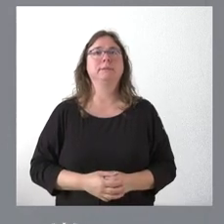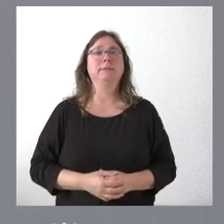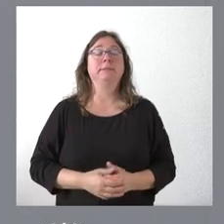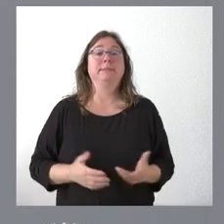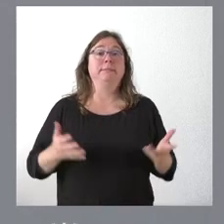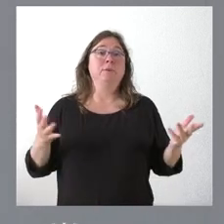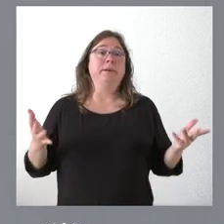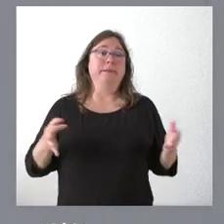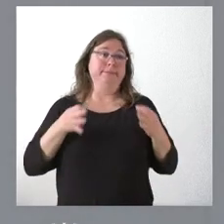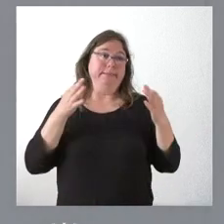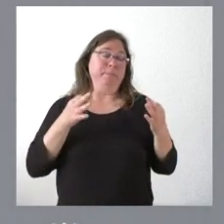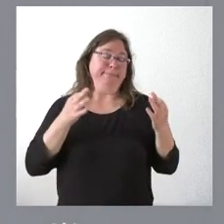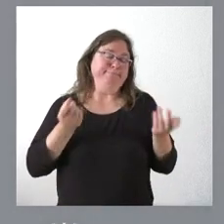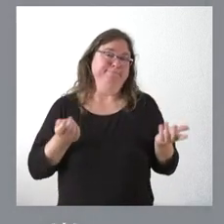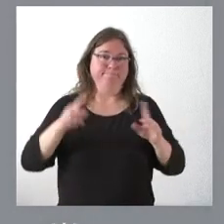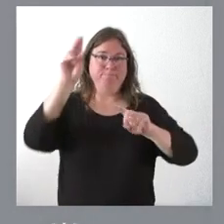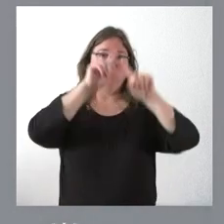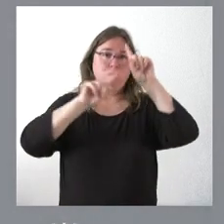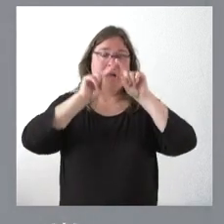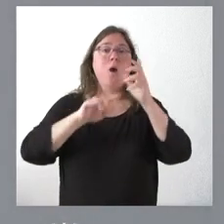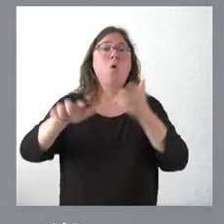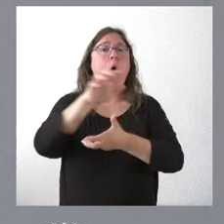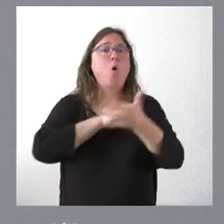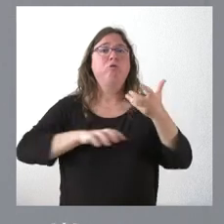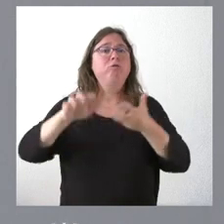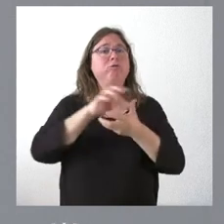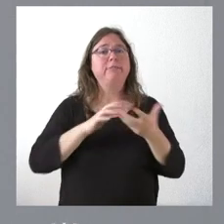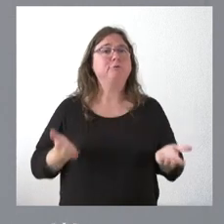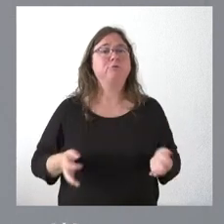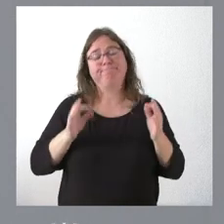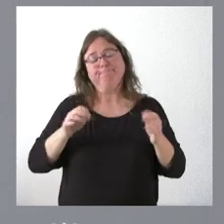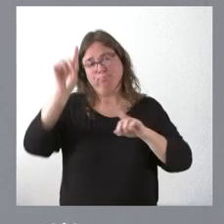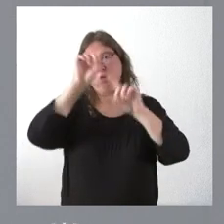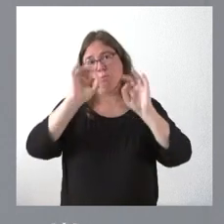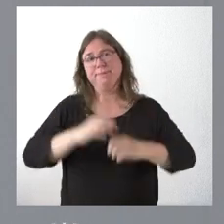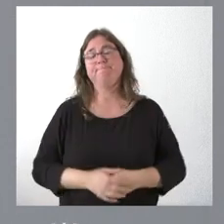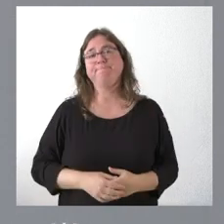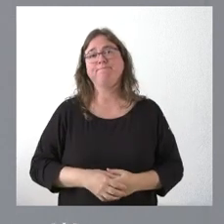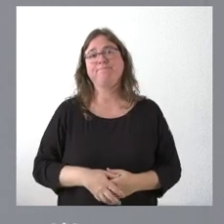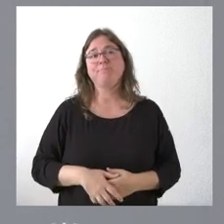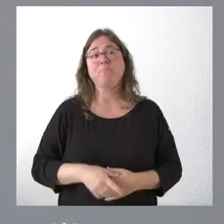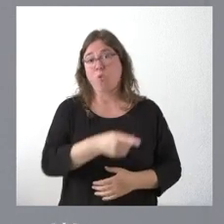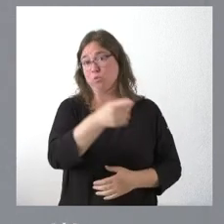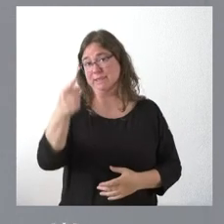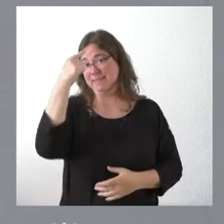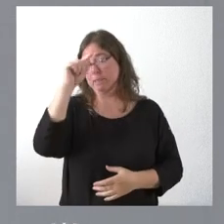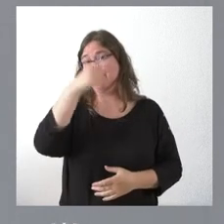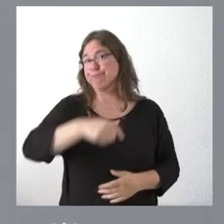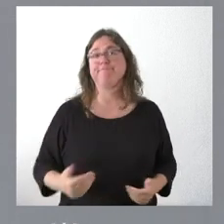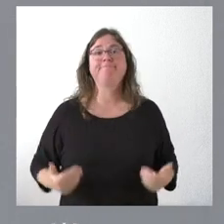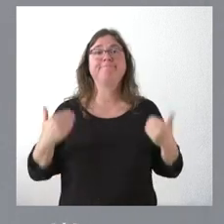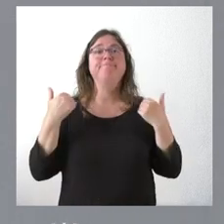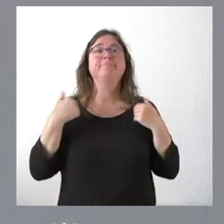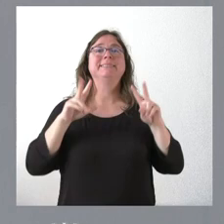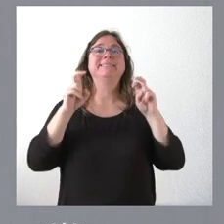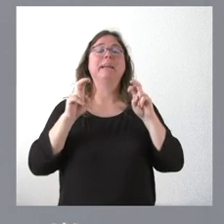Pues siempre es preocupante cualquier conflicto que afecte a España, pero ustedes saben que nosotros no tenemos competencias en materia